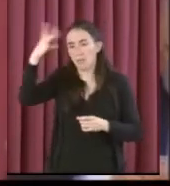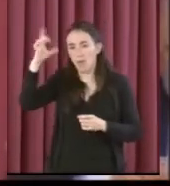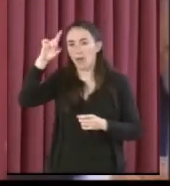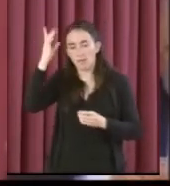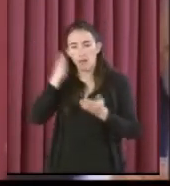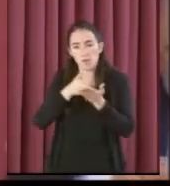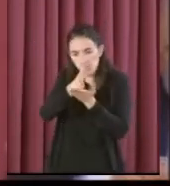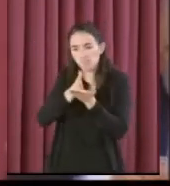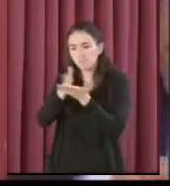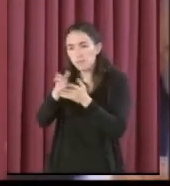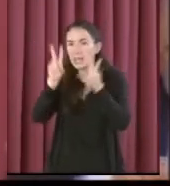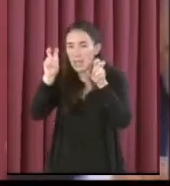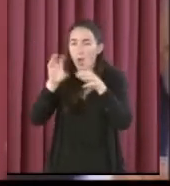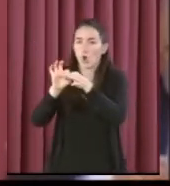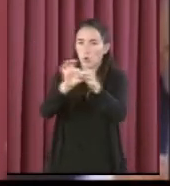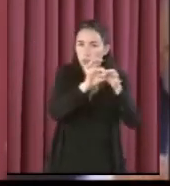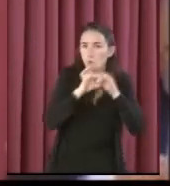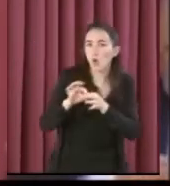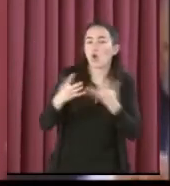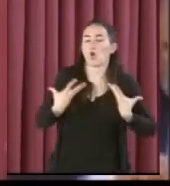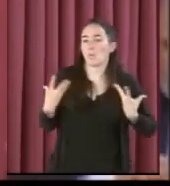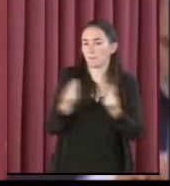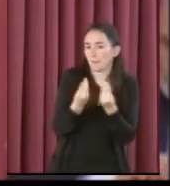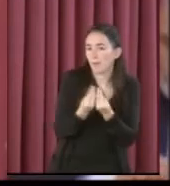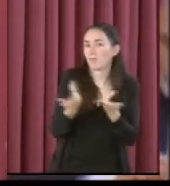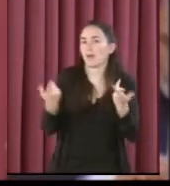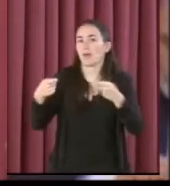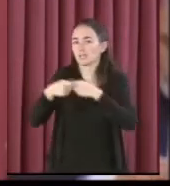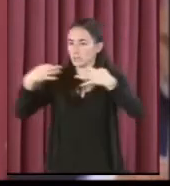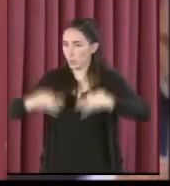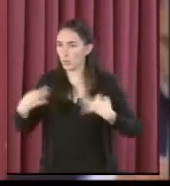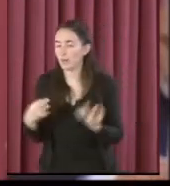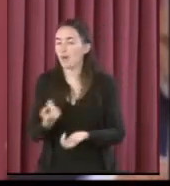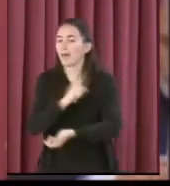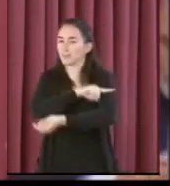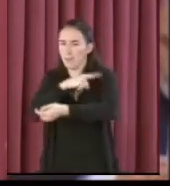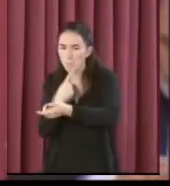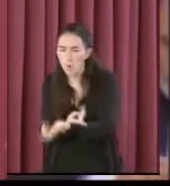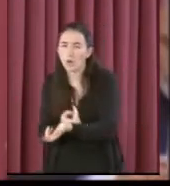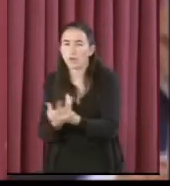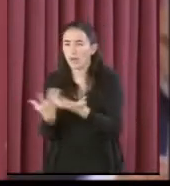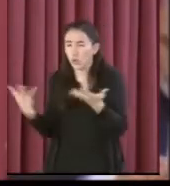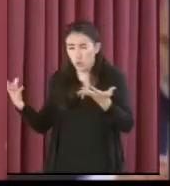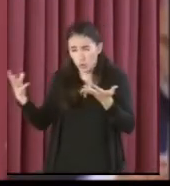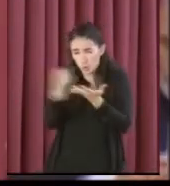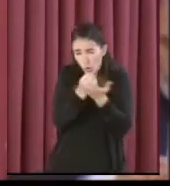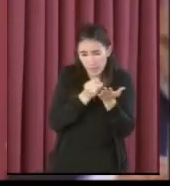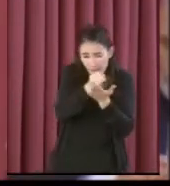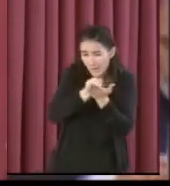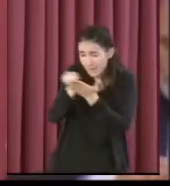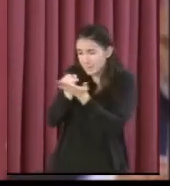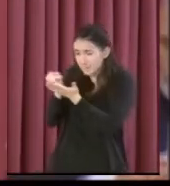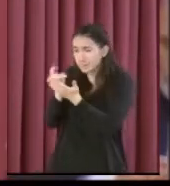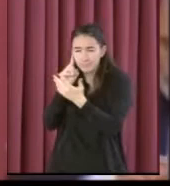en áreas como cohesión, convivencia, seguridad, deporte, tienen un común denominador muy claro. Son líneas de acción